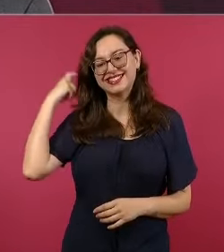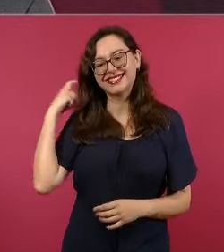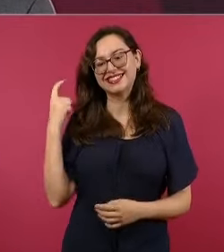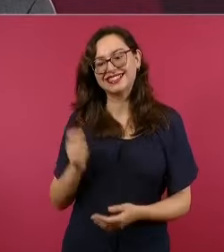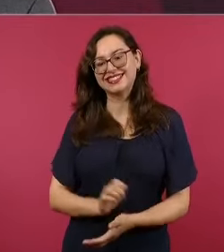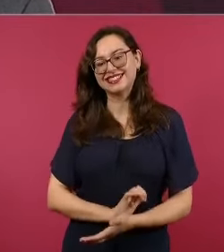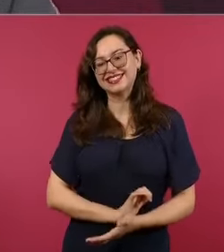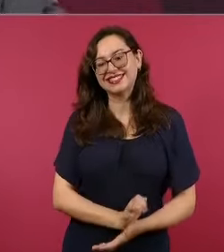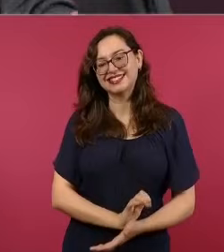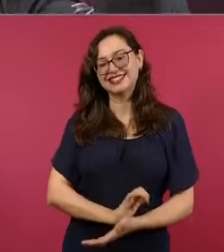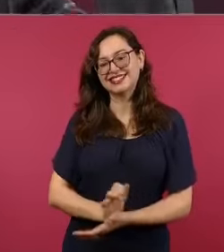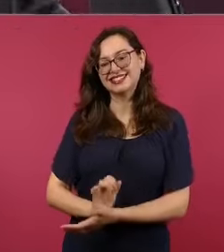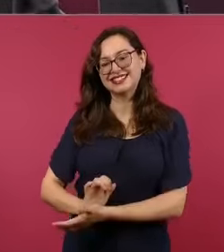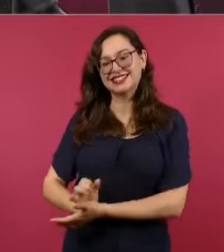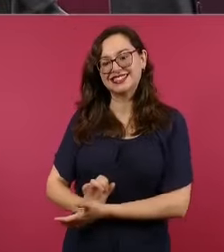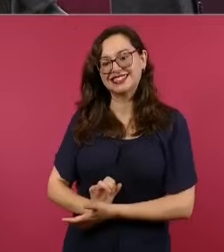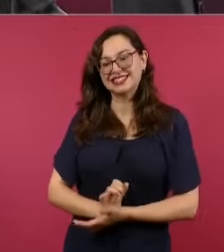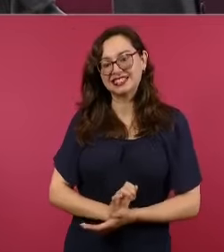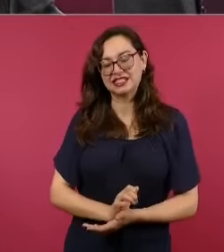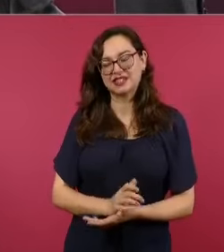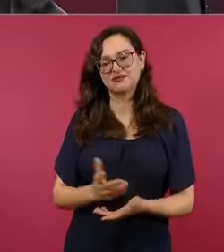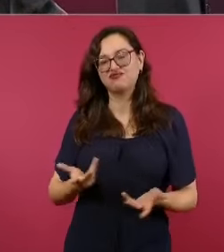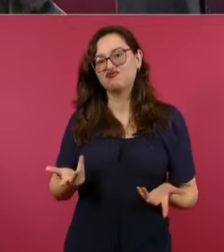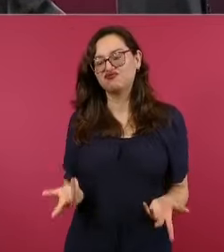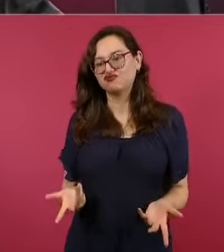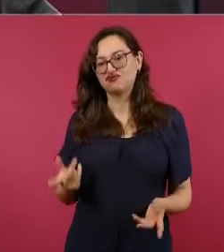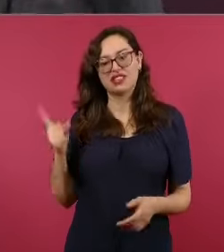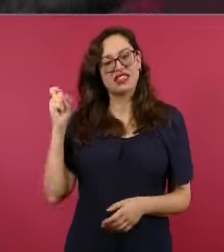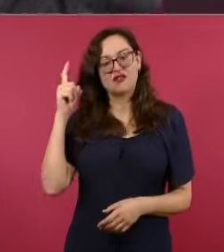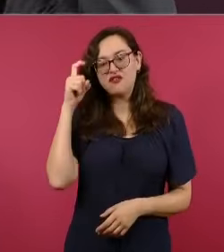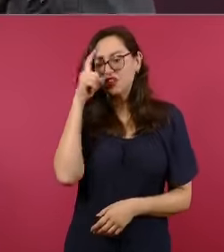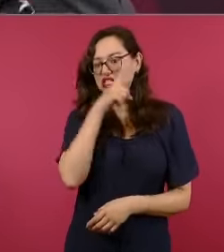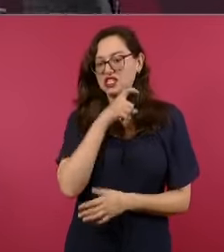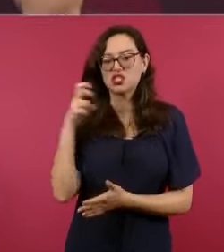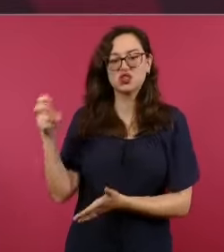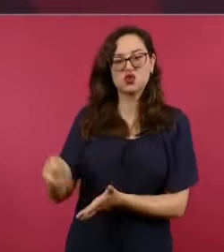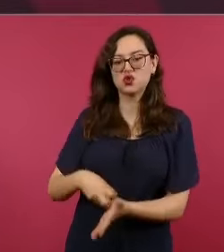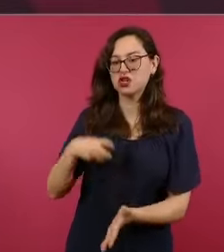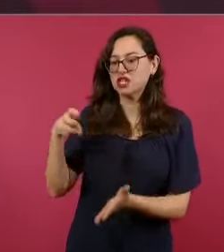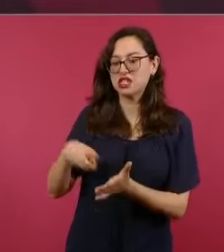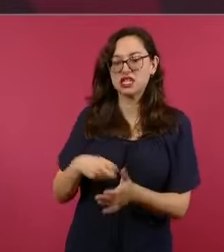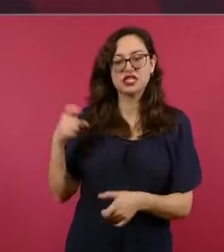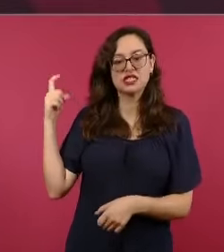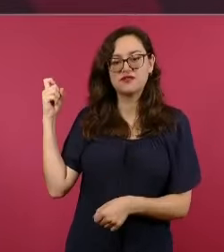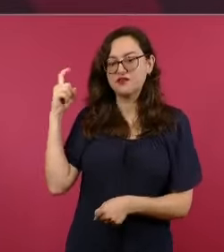hipocresía pues nunca vamos a